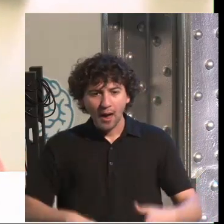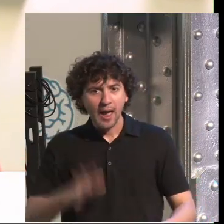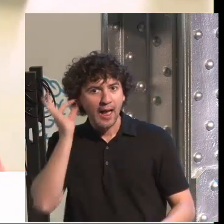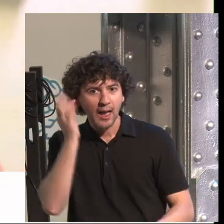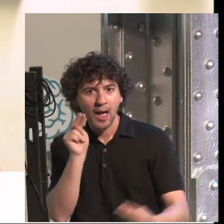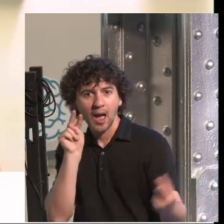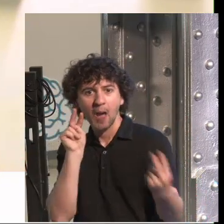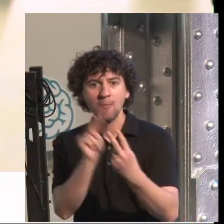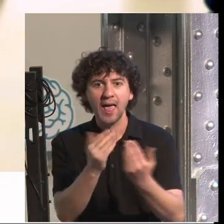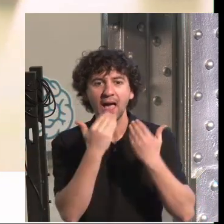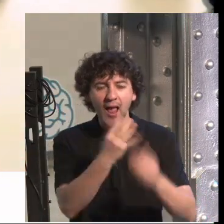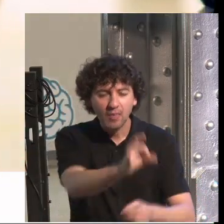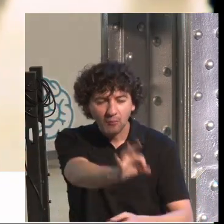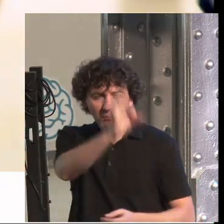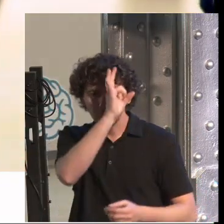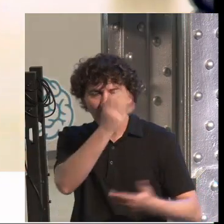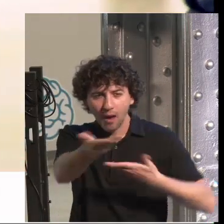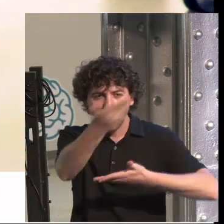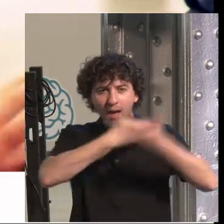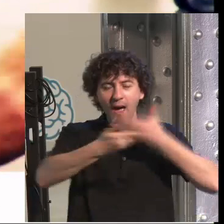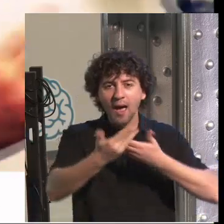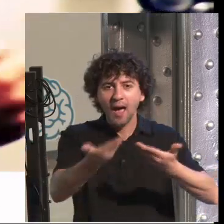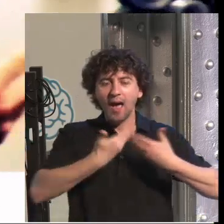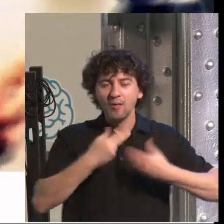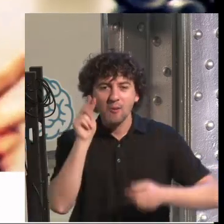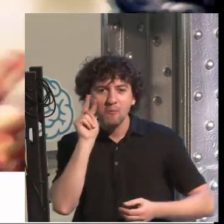retinal. Yeah. Actually, yeah.